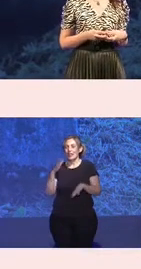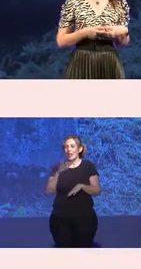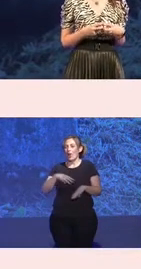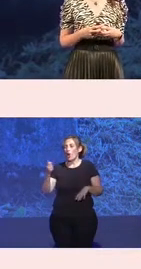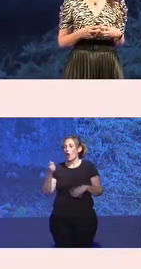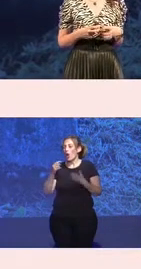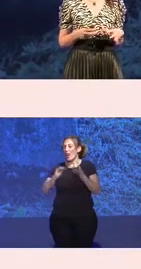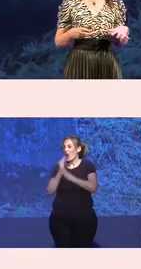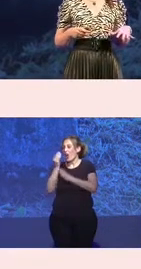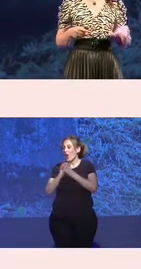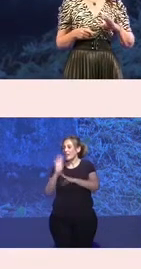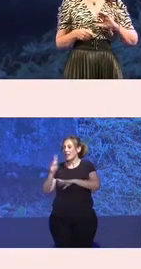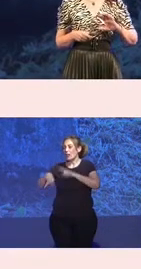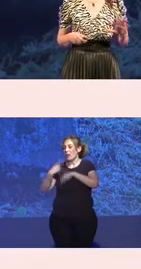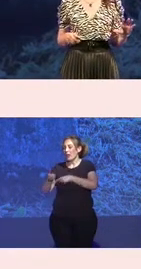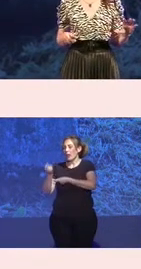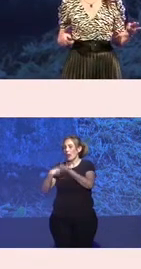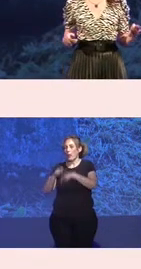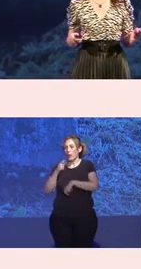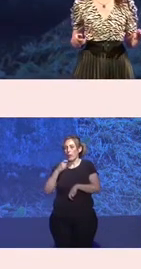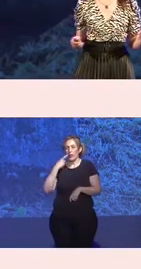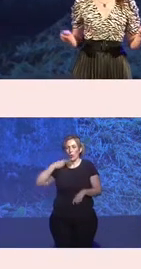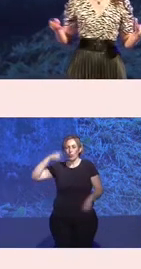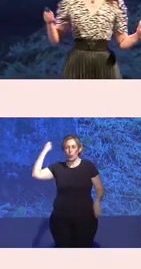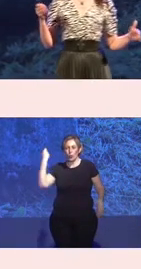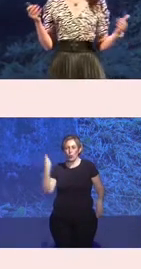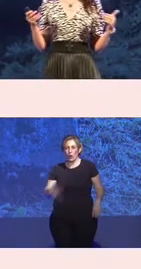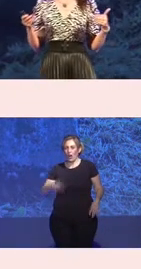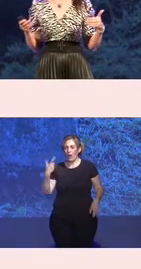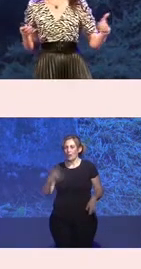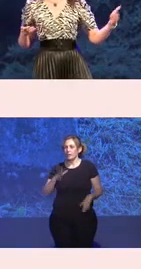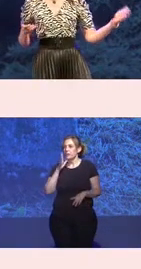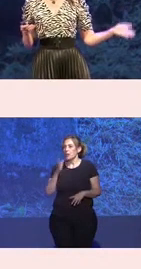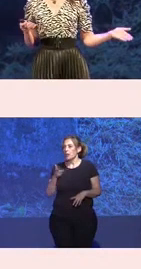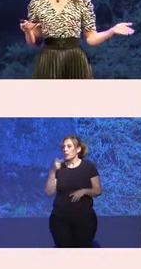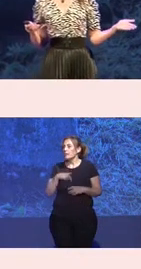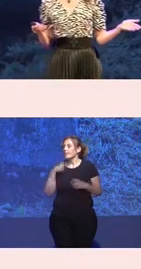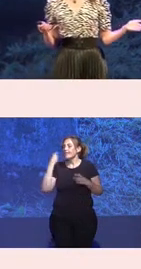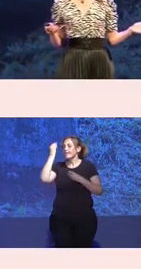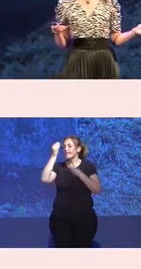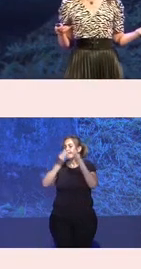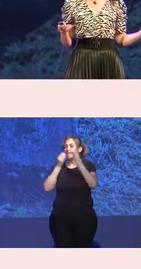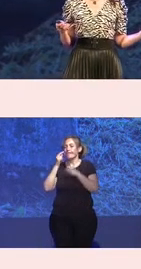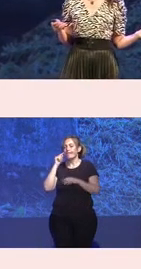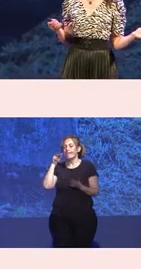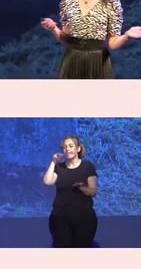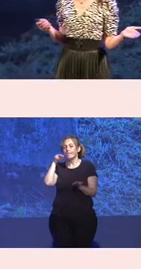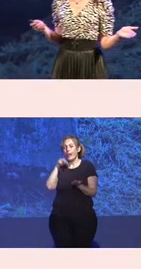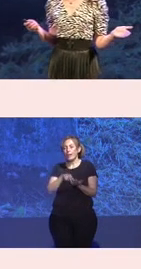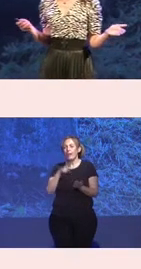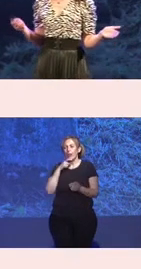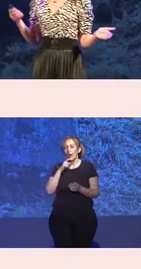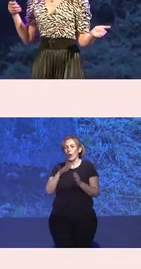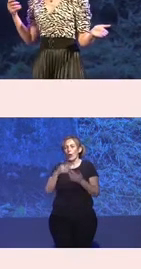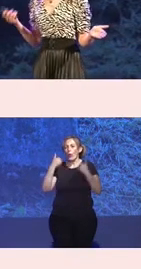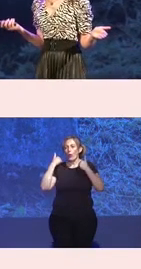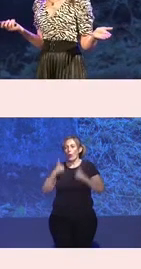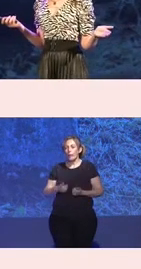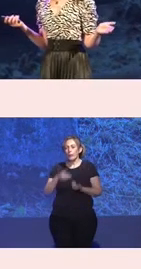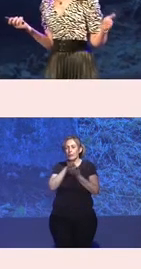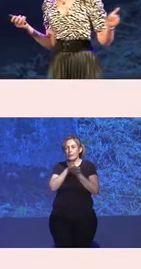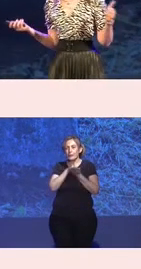la época y después venderlos porque se venden a precios astronómicos teniendo en cuenta lo que estaban viendo en el lugar de los hechos donde apareció el cuerpo